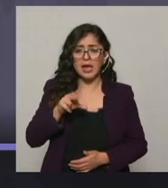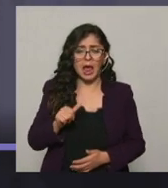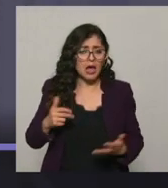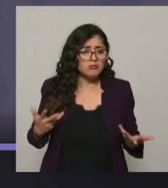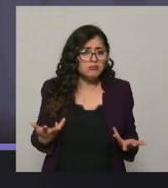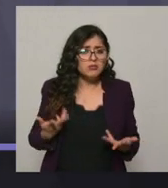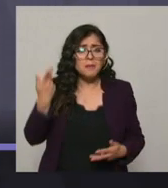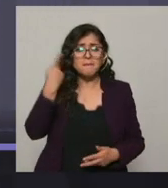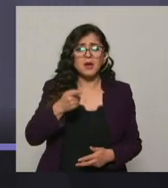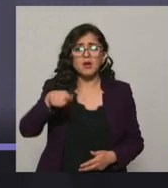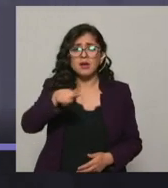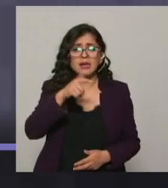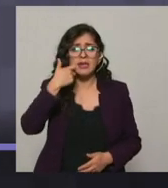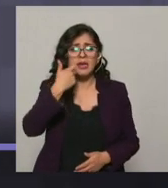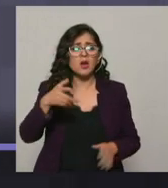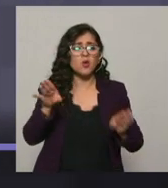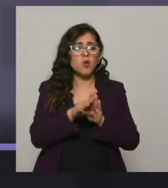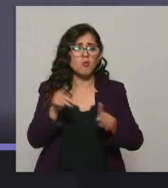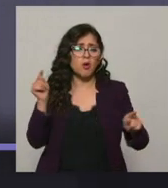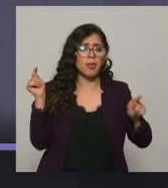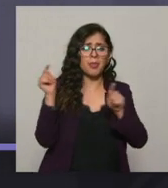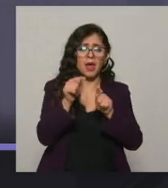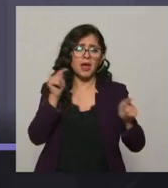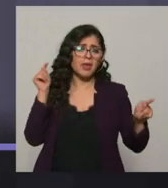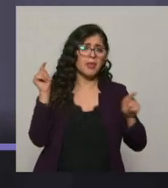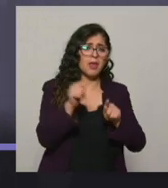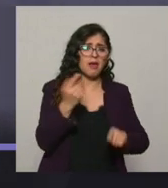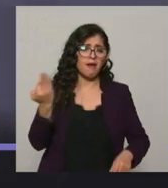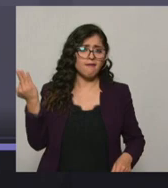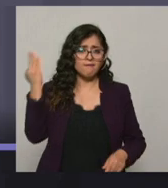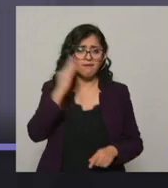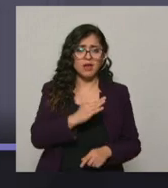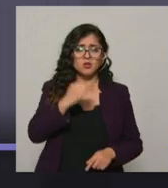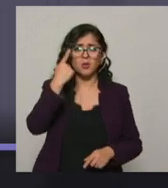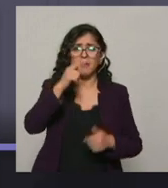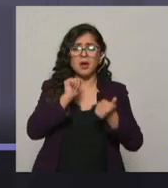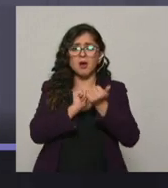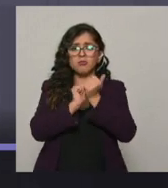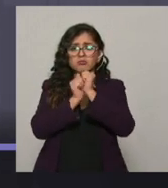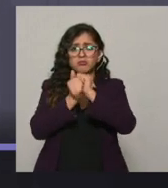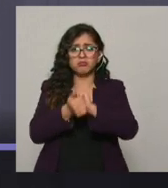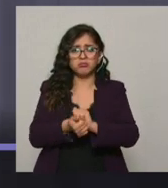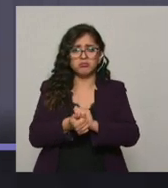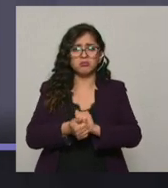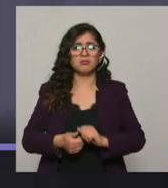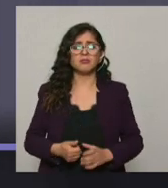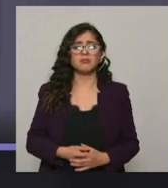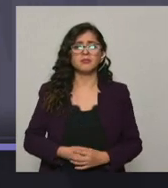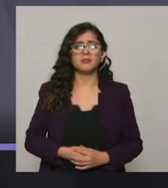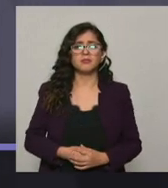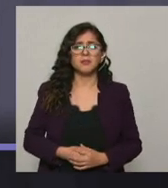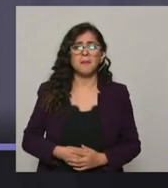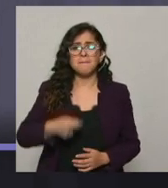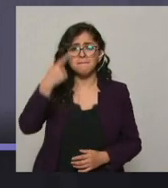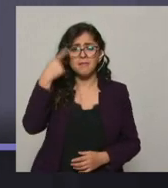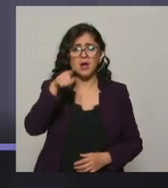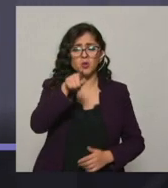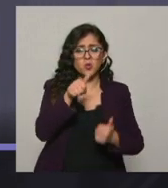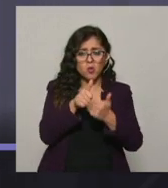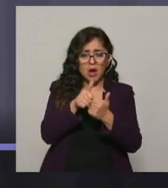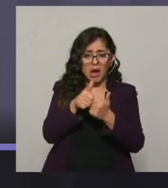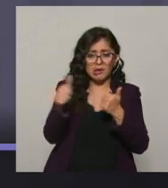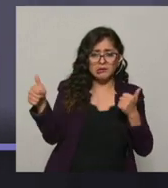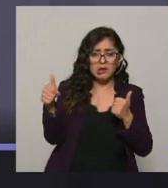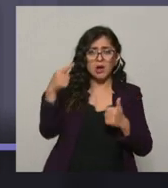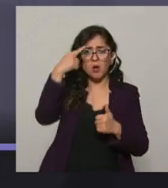como difamarte a tal grado que te aíslen o que te bloqueen